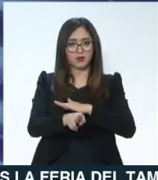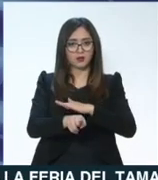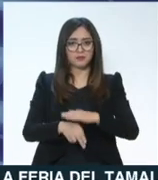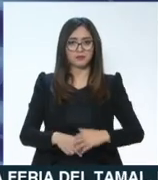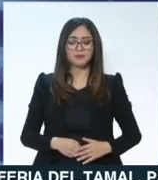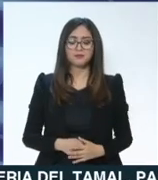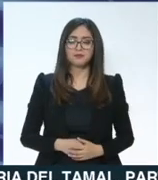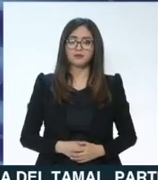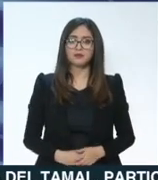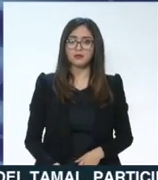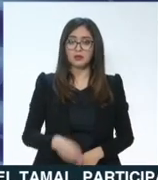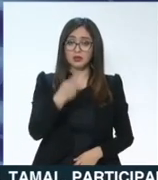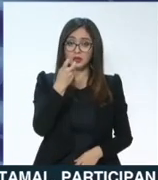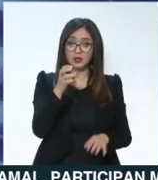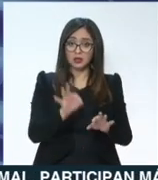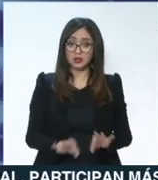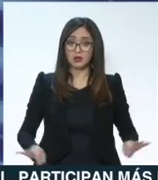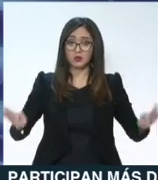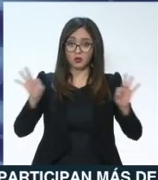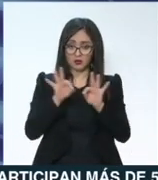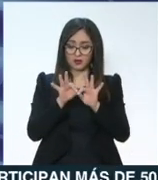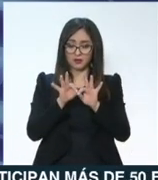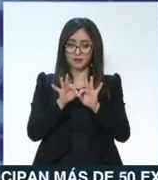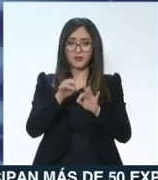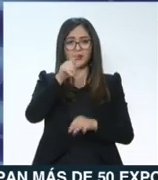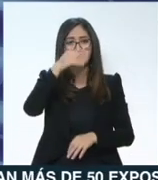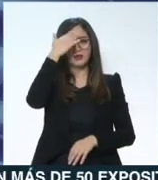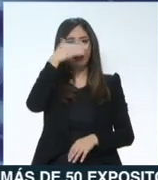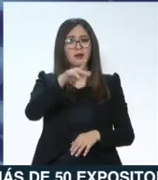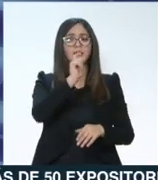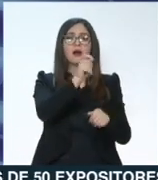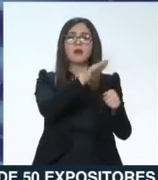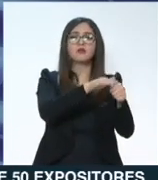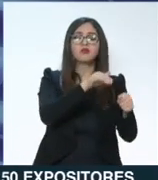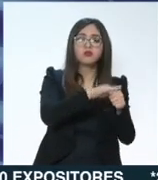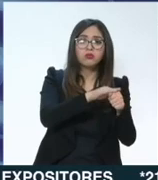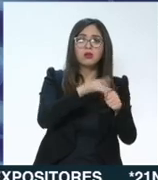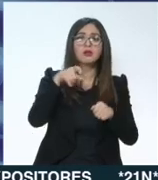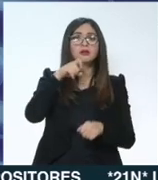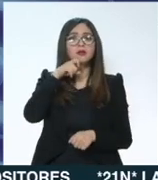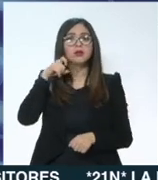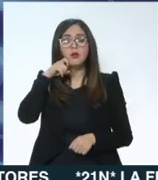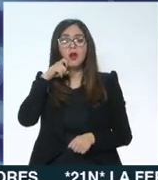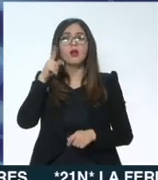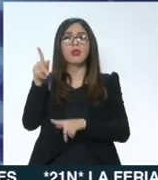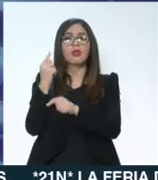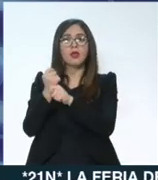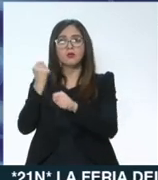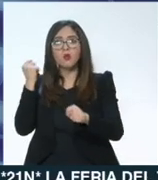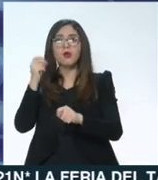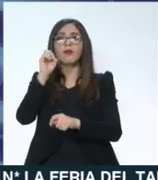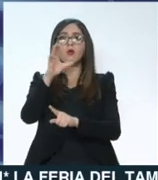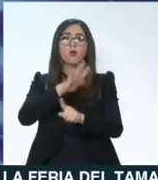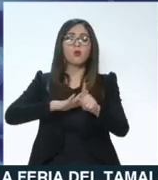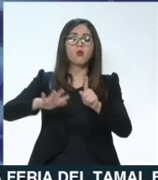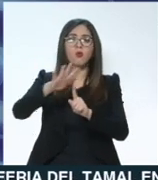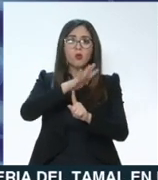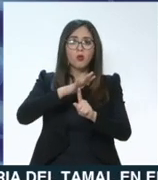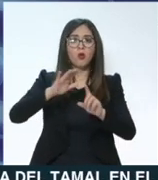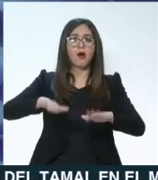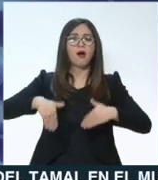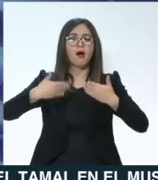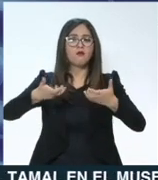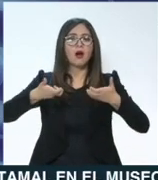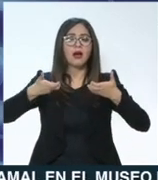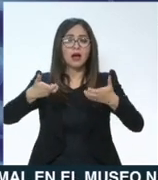Esto es muy importante, como usted bien lo sabe. Y el acoso sexual, tanto en el transporte como en los espacios públicos, pues sigue siendo un problema considerable aquí en esta